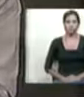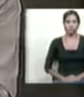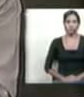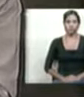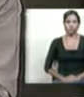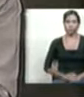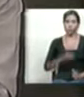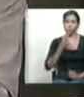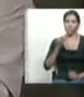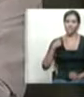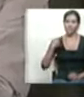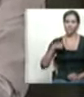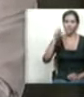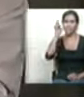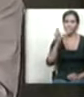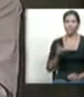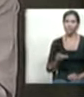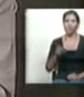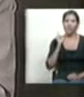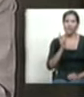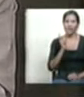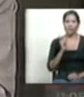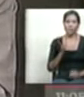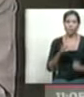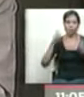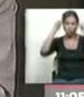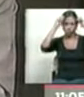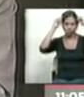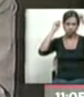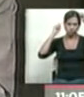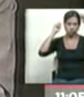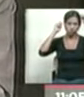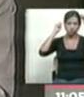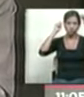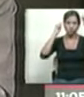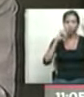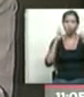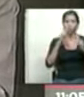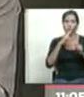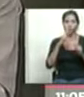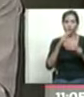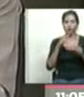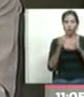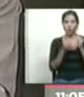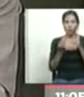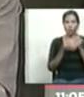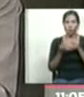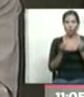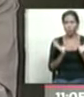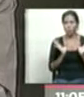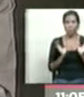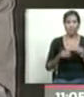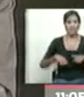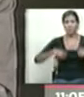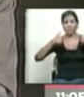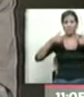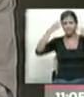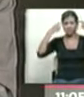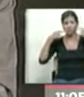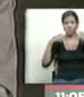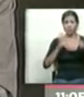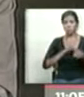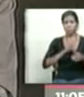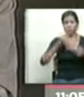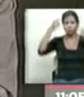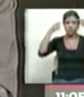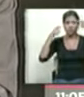a este personaje que deberíamos ponerle la boina roja en una especie de montaje. Porque ahorita es más chavista que Chávez. O le ponemos una